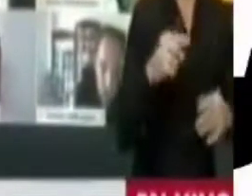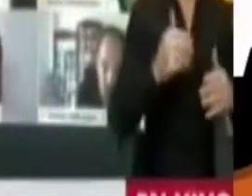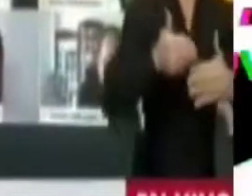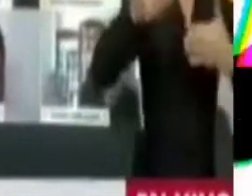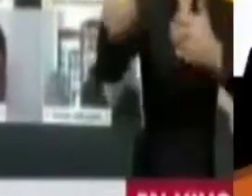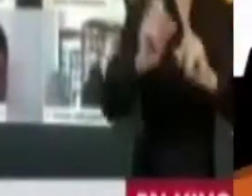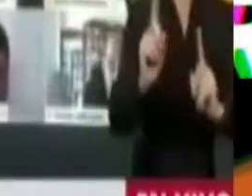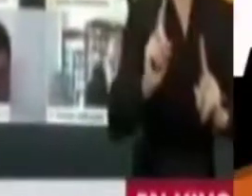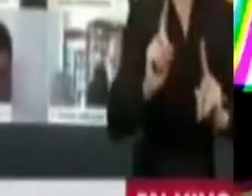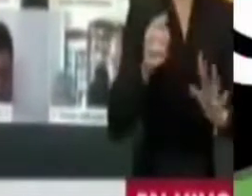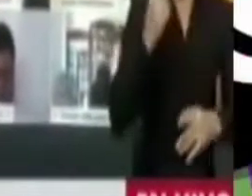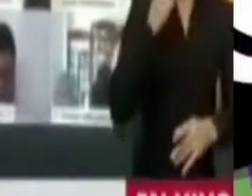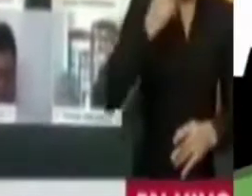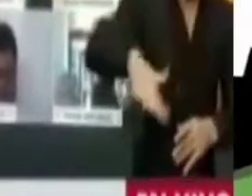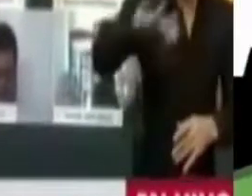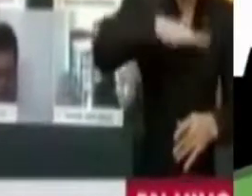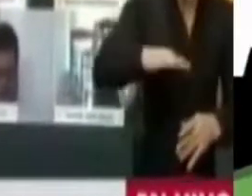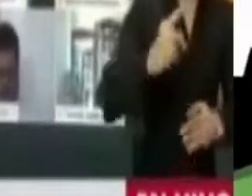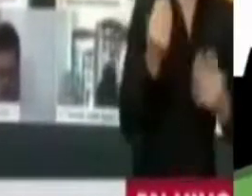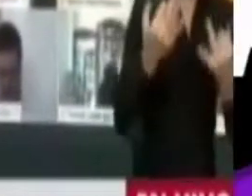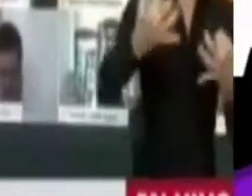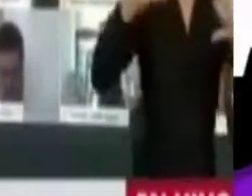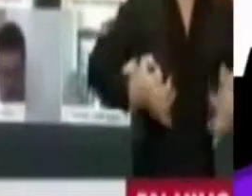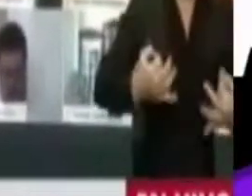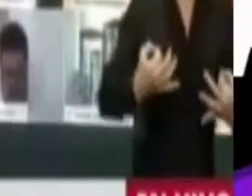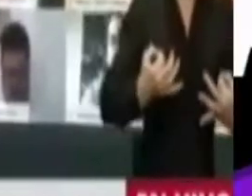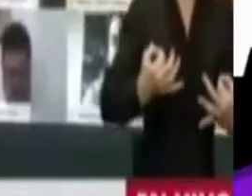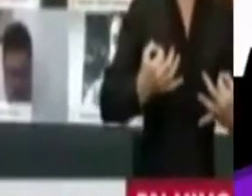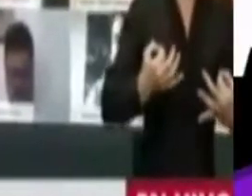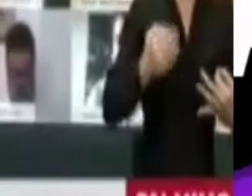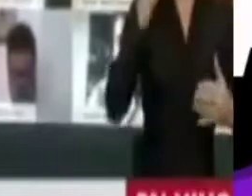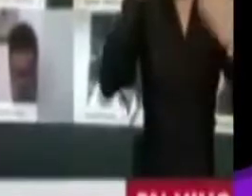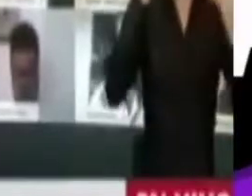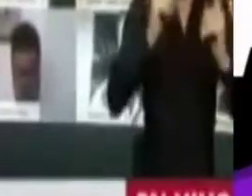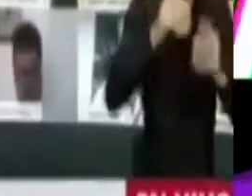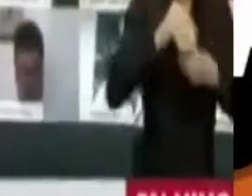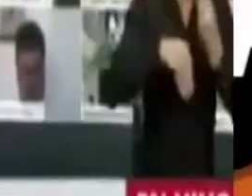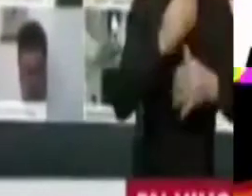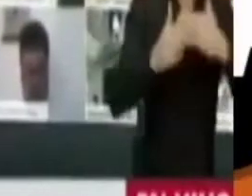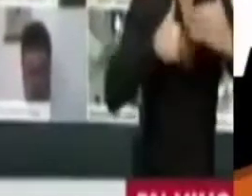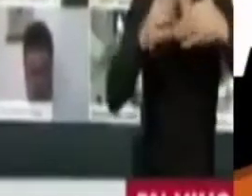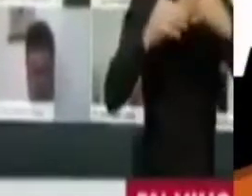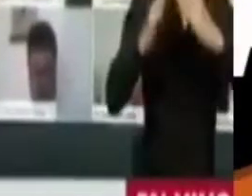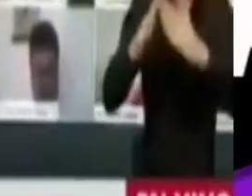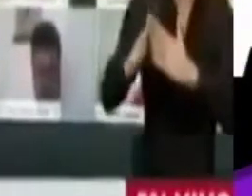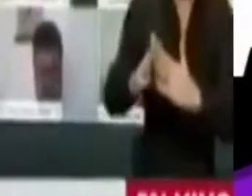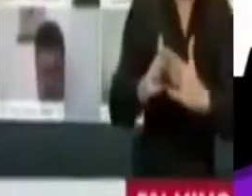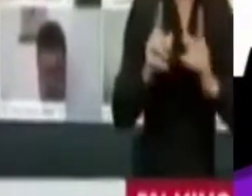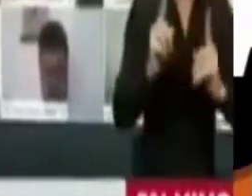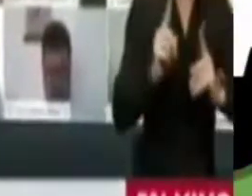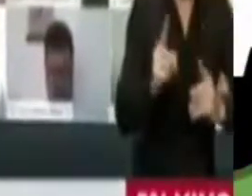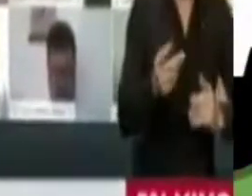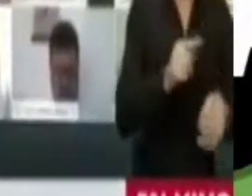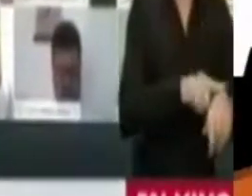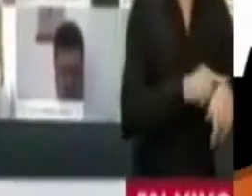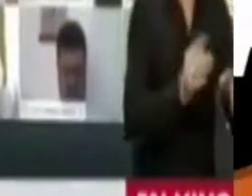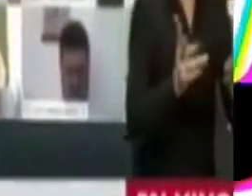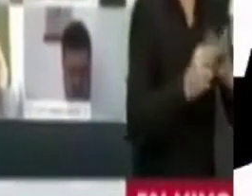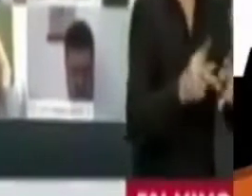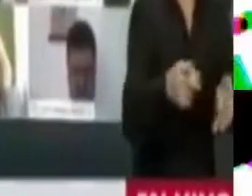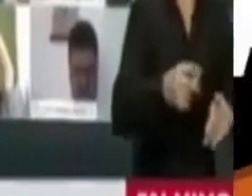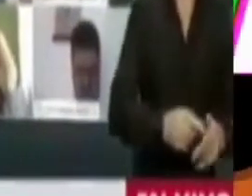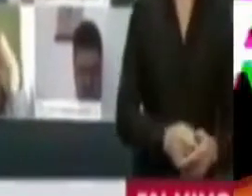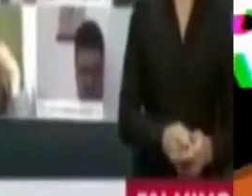gobernador. En el gobernador, cuando en el toda la gestión anterior llevaron el... o mejor dicho, antes, desde que se empezó